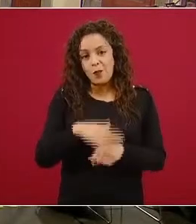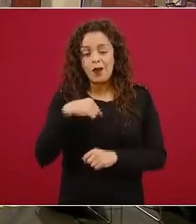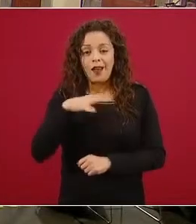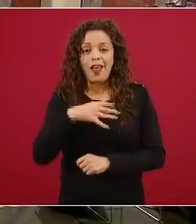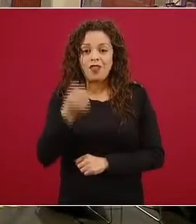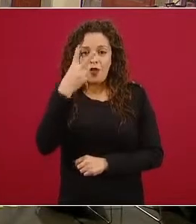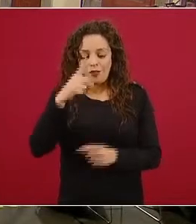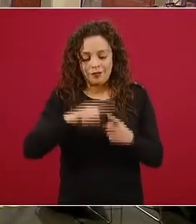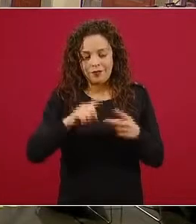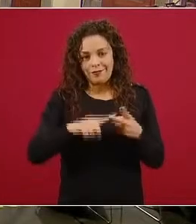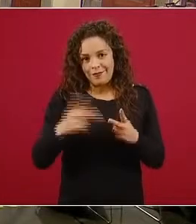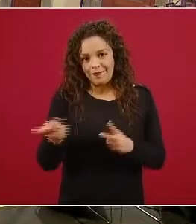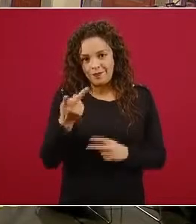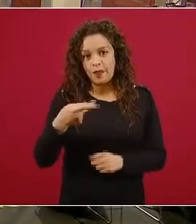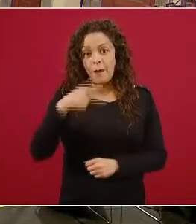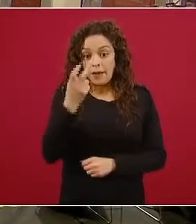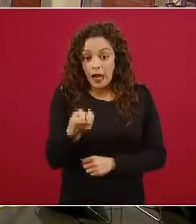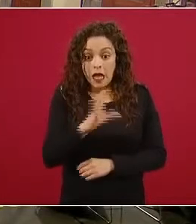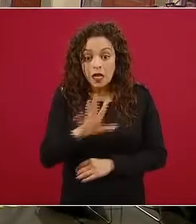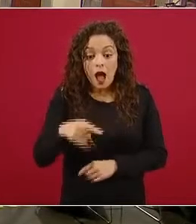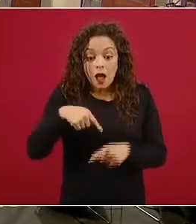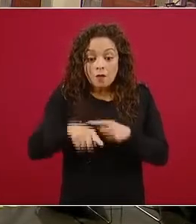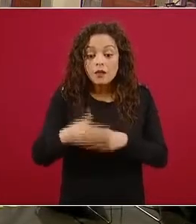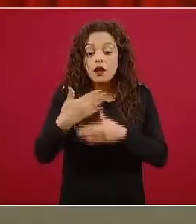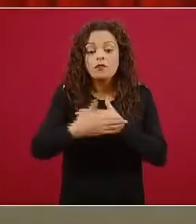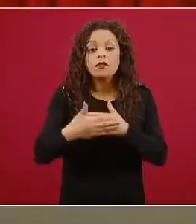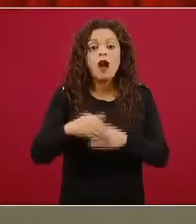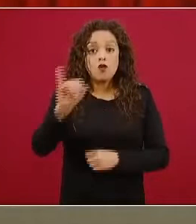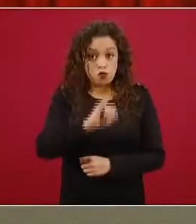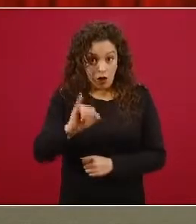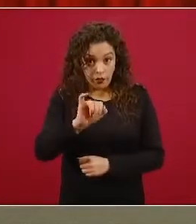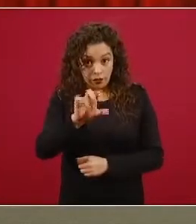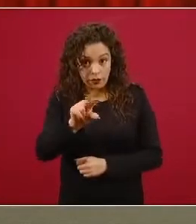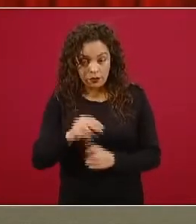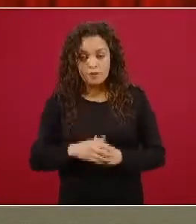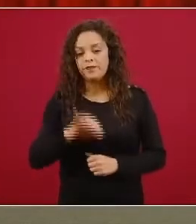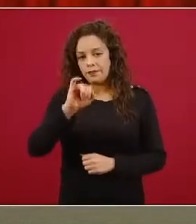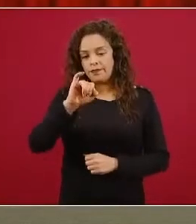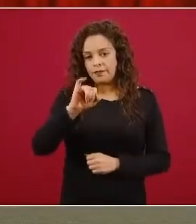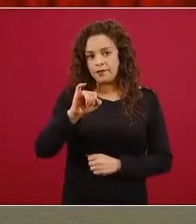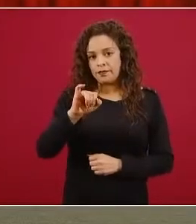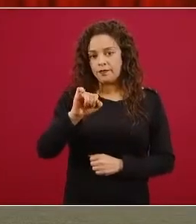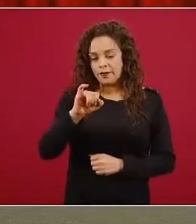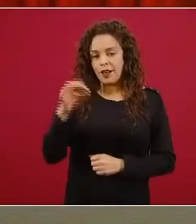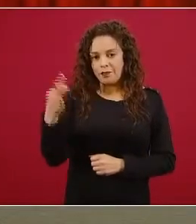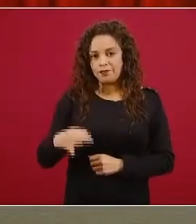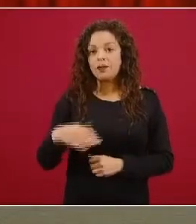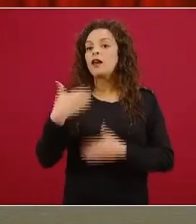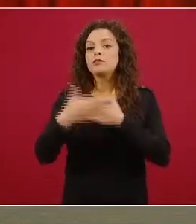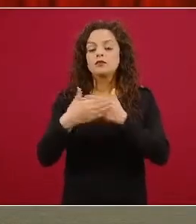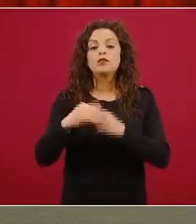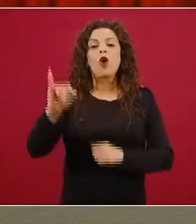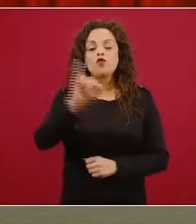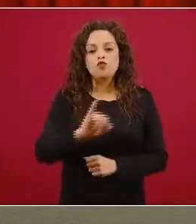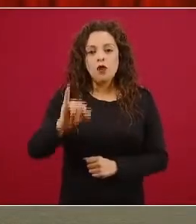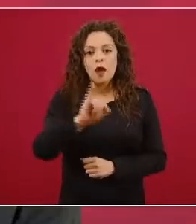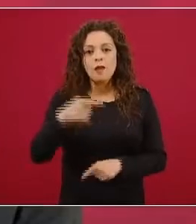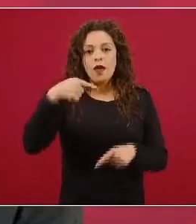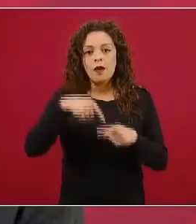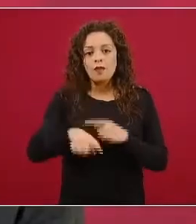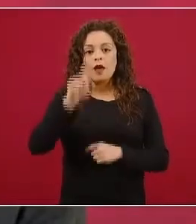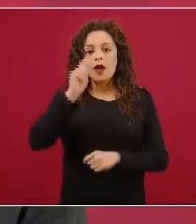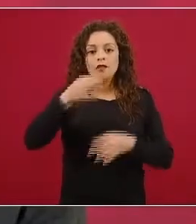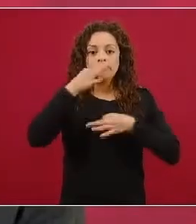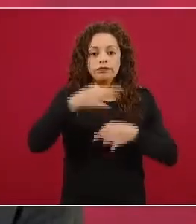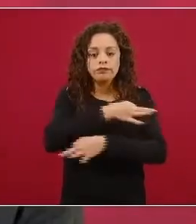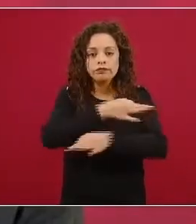porque ya es esto el jueves, ¿no? Exacto. Muchas gracias. Sí, muchas gracias. Efectivamente, el jueves próximo, además de que va a empezar la campaña de